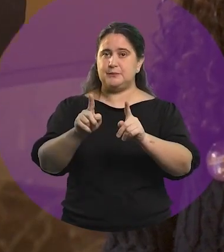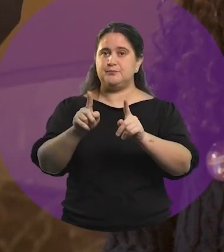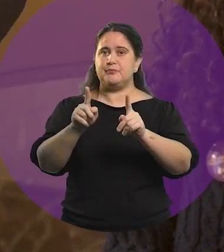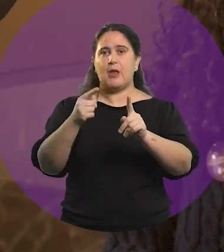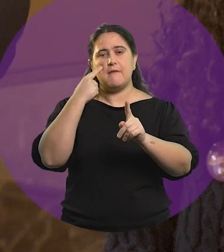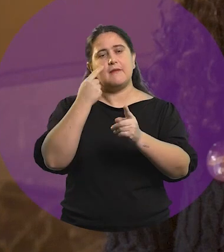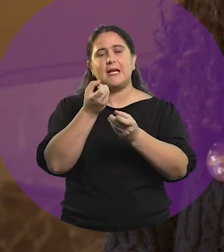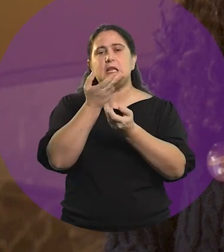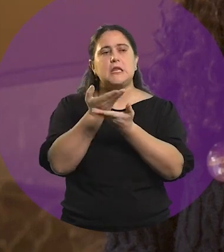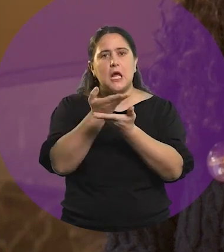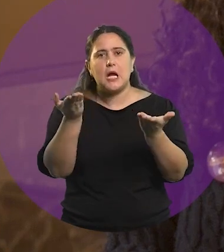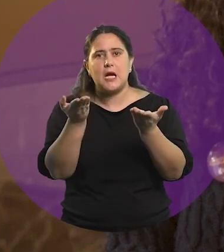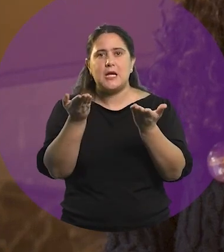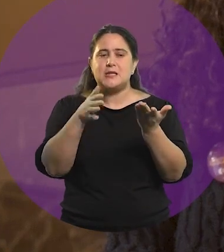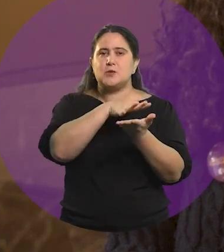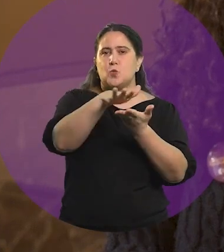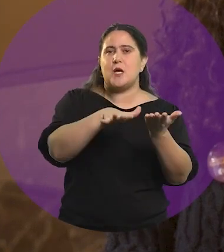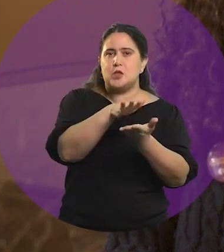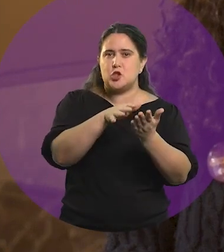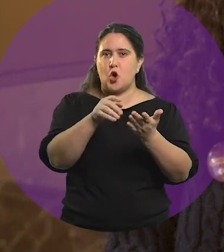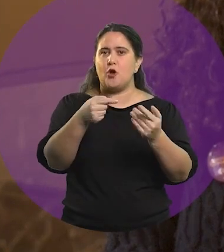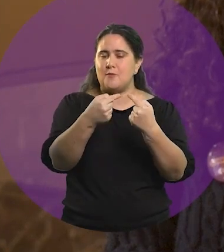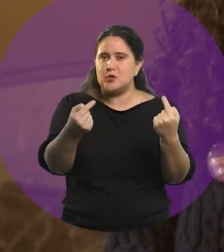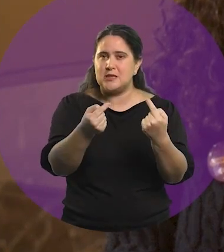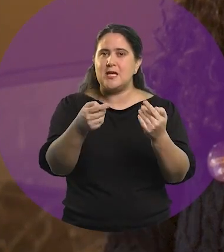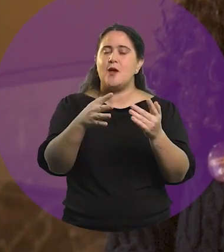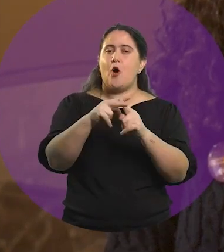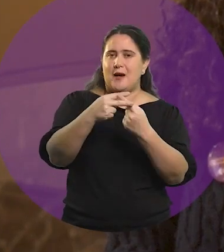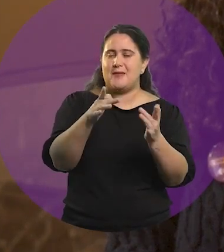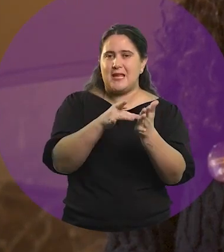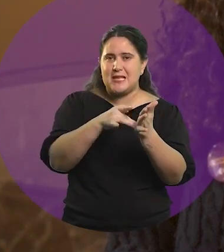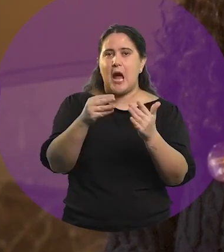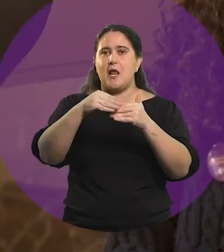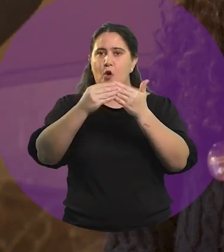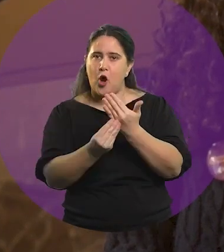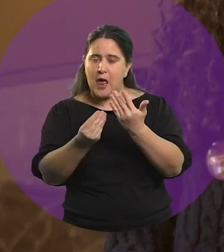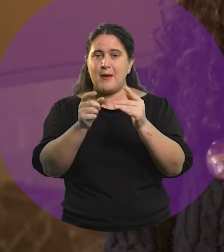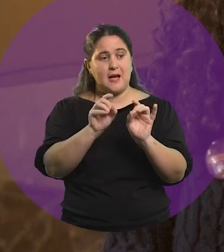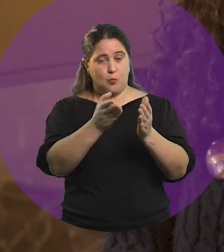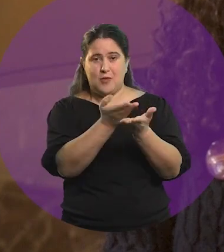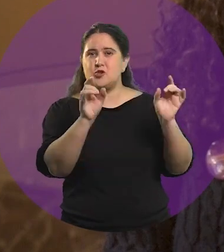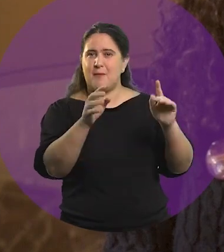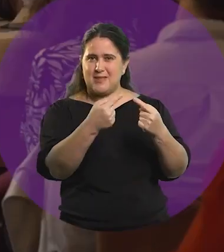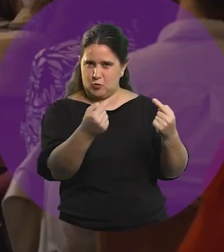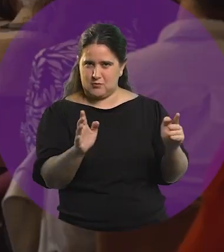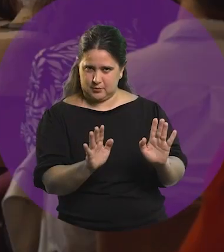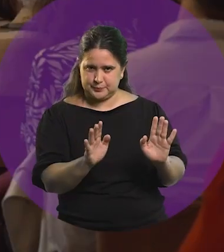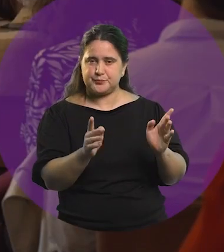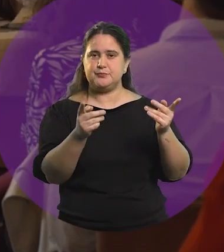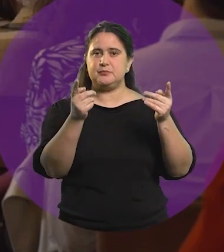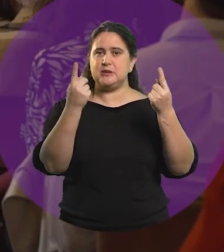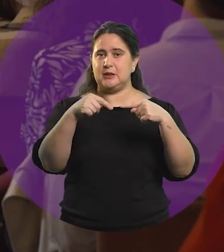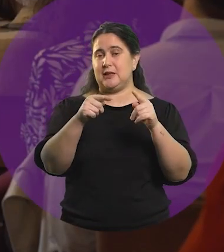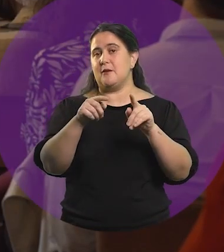¿sí? Cómo visualizamos nuestro ecosistema. Tenemos dispositivos, herramientas digitales y programas. Acá estamos mostrando nada más que los dispositivos. Bueno,